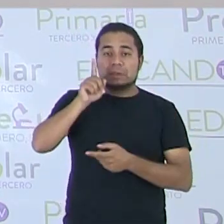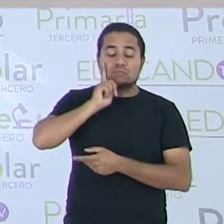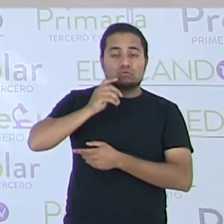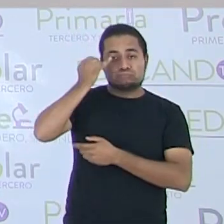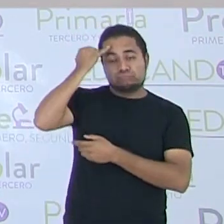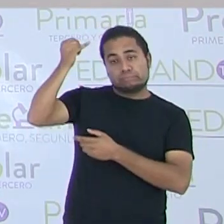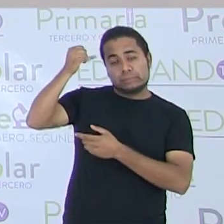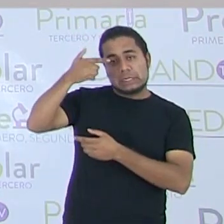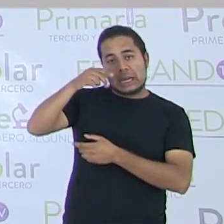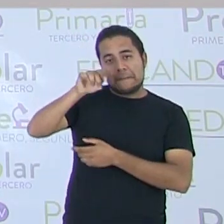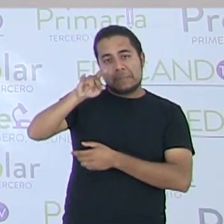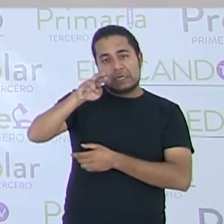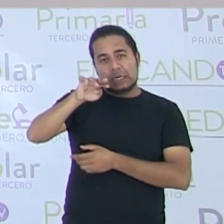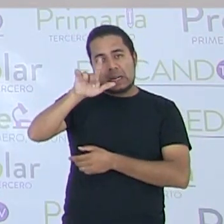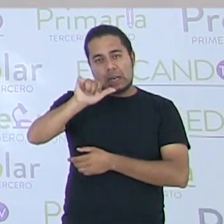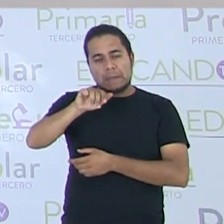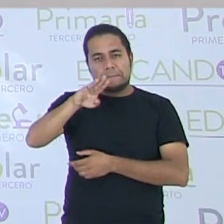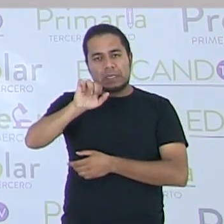Mistral.